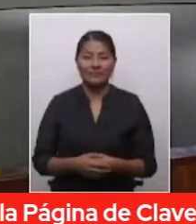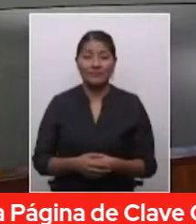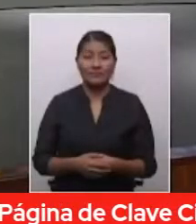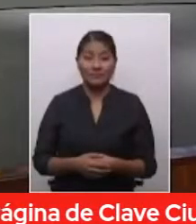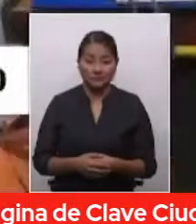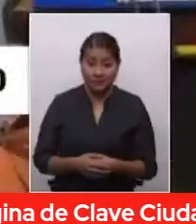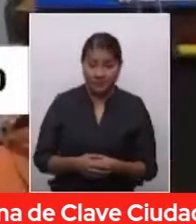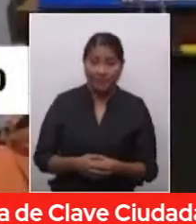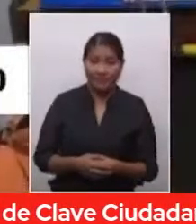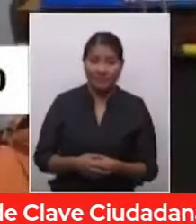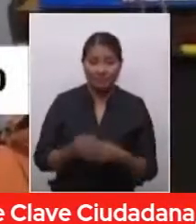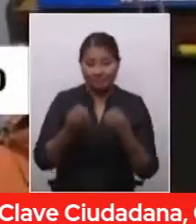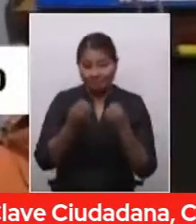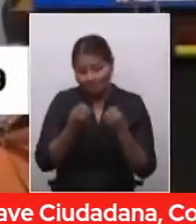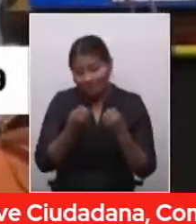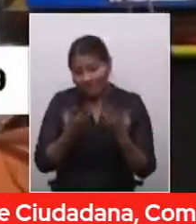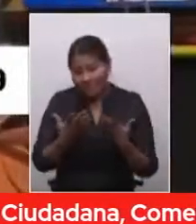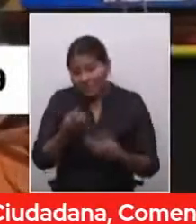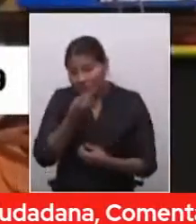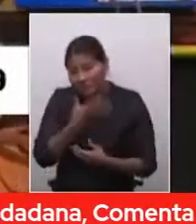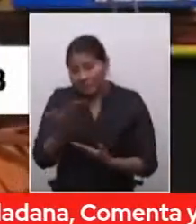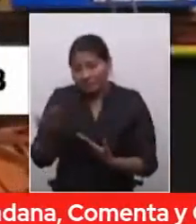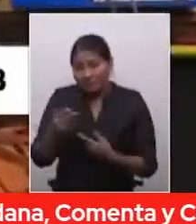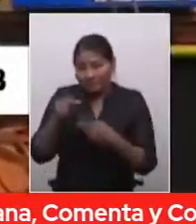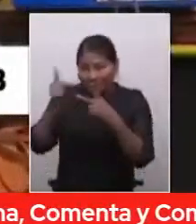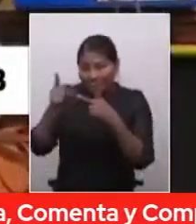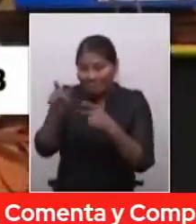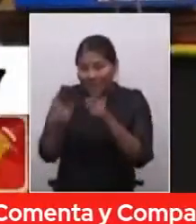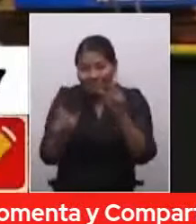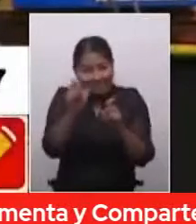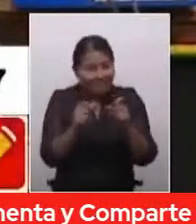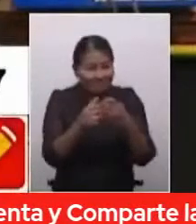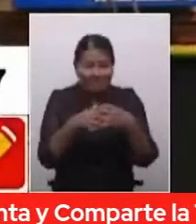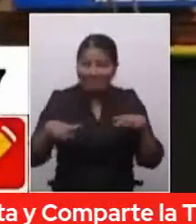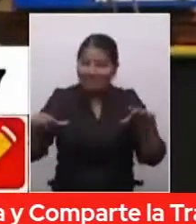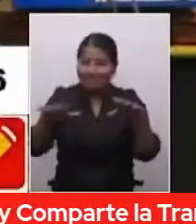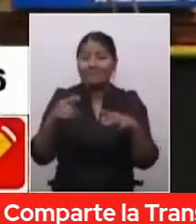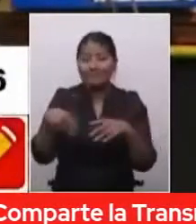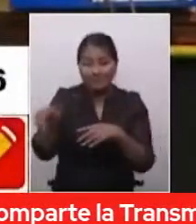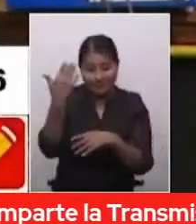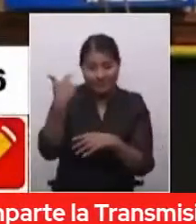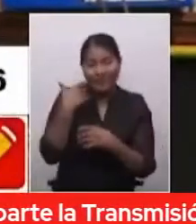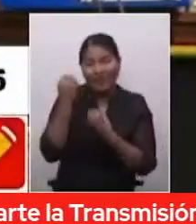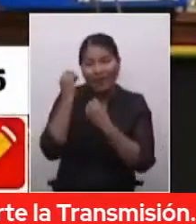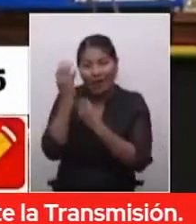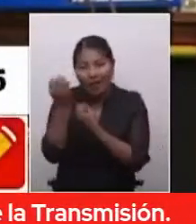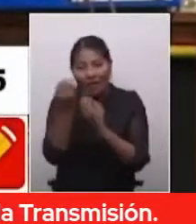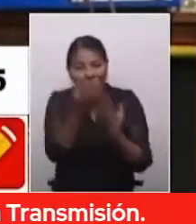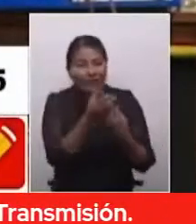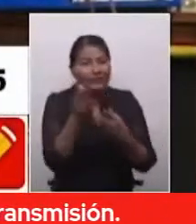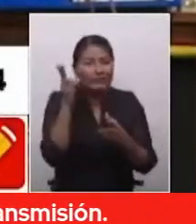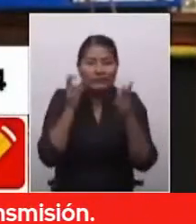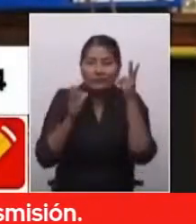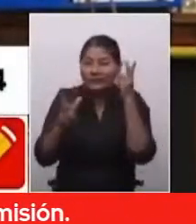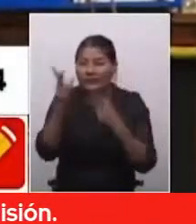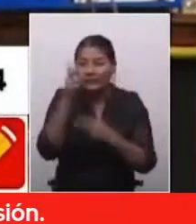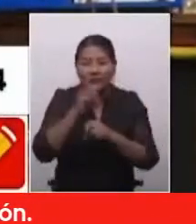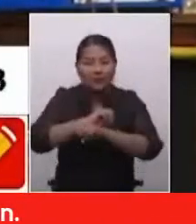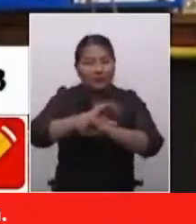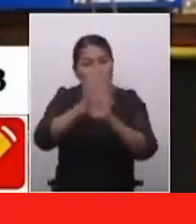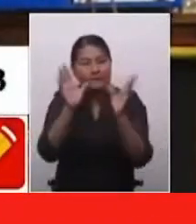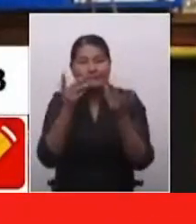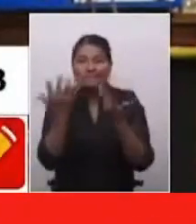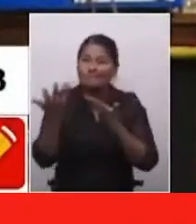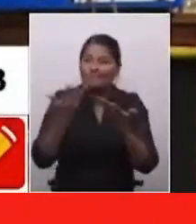Adelante. Bien, bueno, querido vecino, a ti te hablo. Como habrás escuchado el día de hoy, muchas de las propuestas claras que